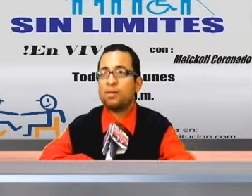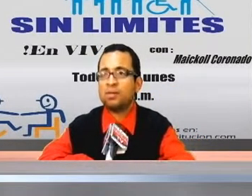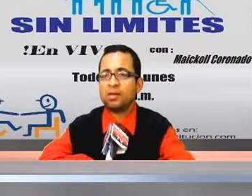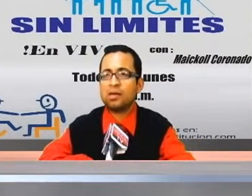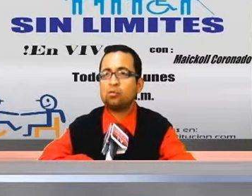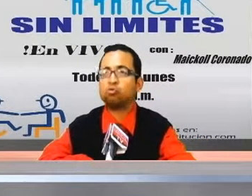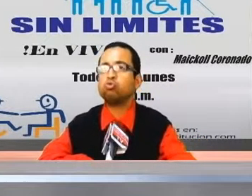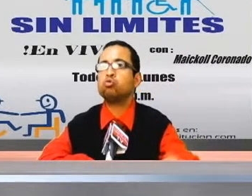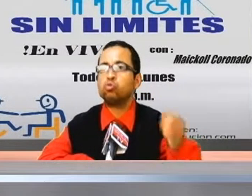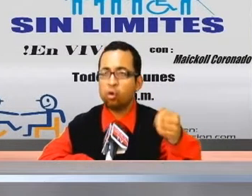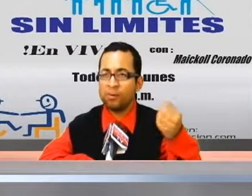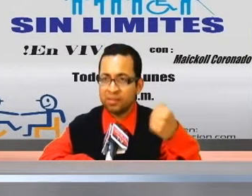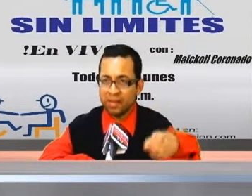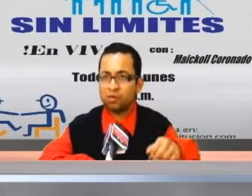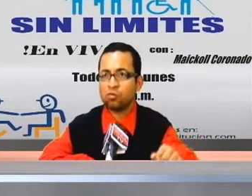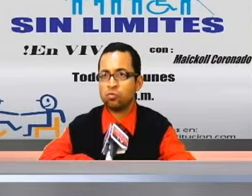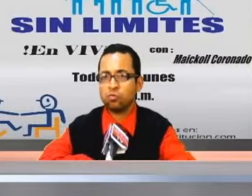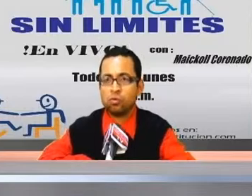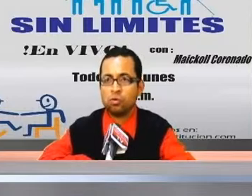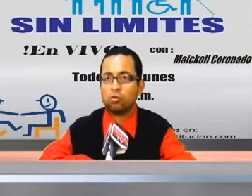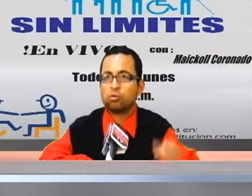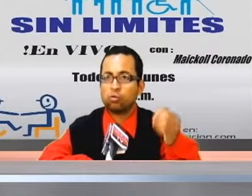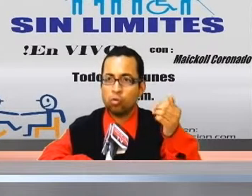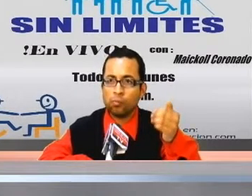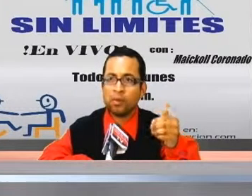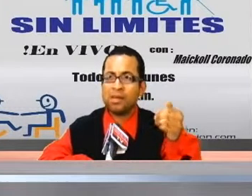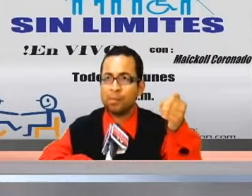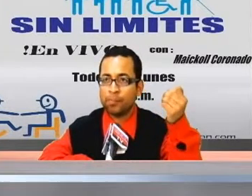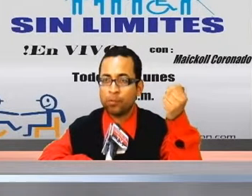espero realmente que sus comentarios